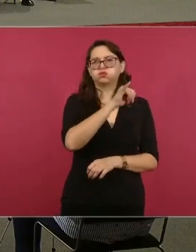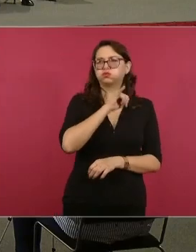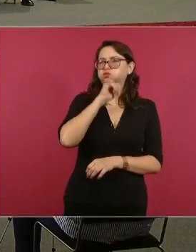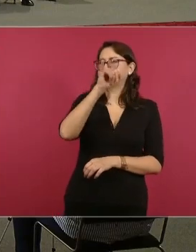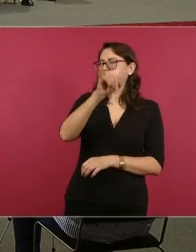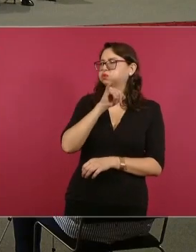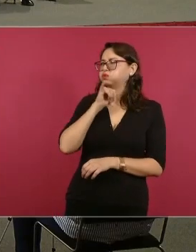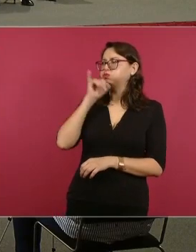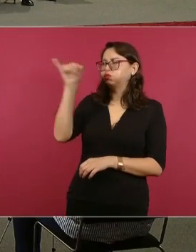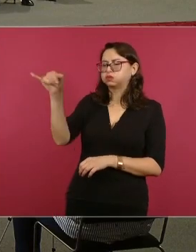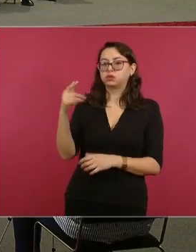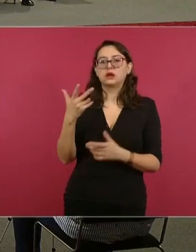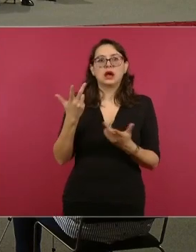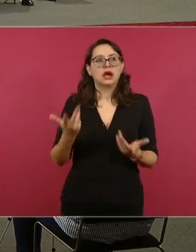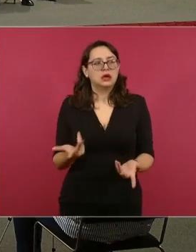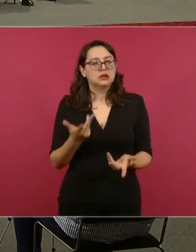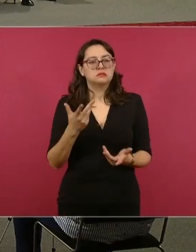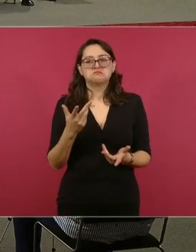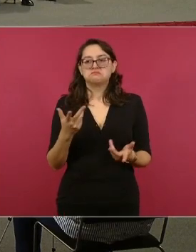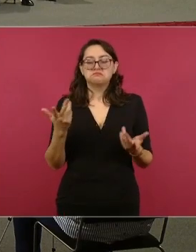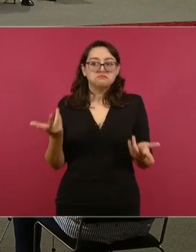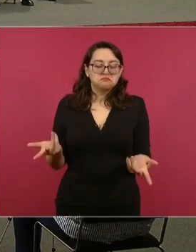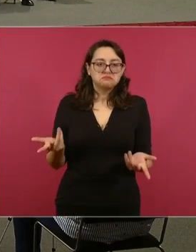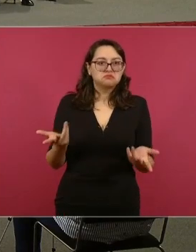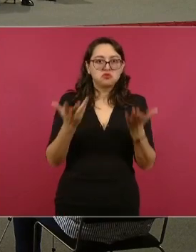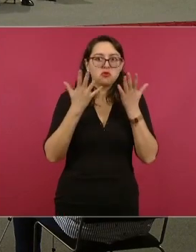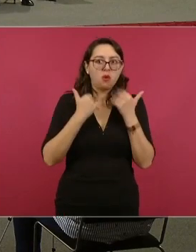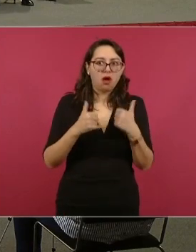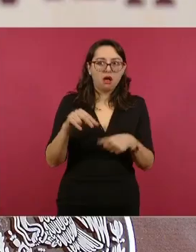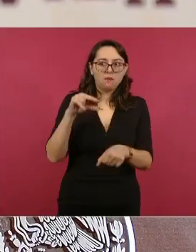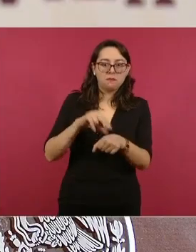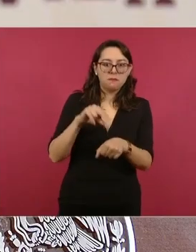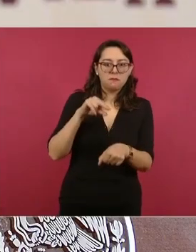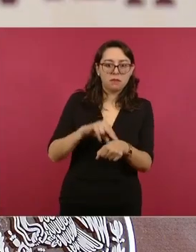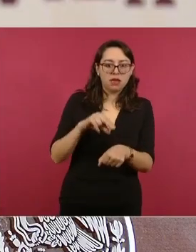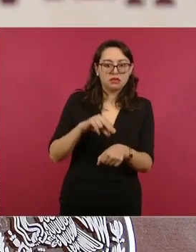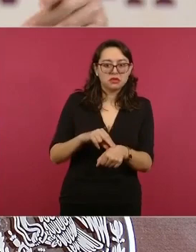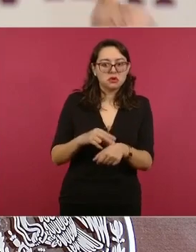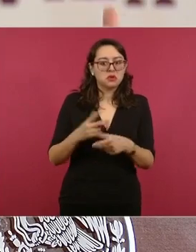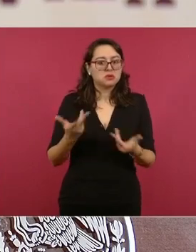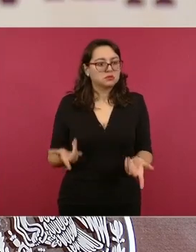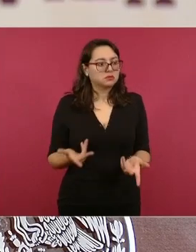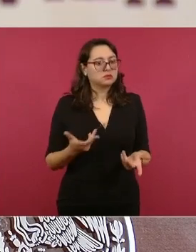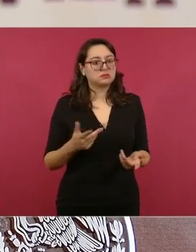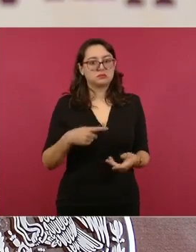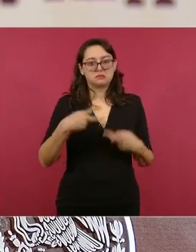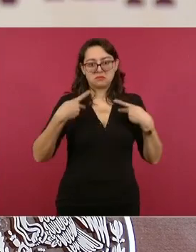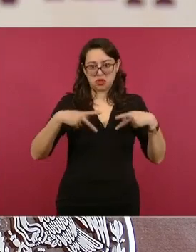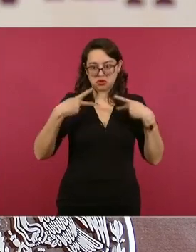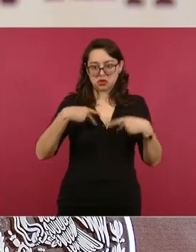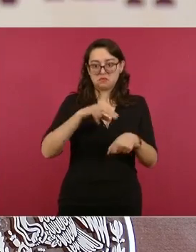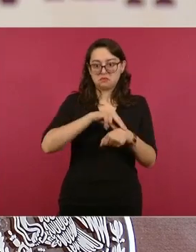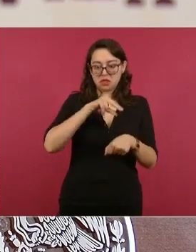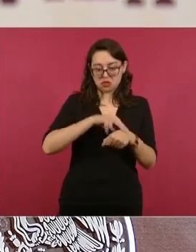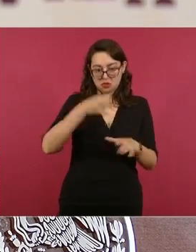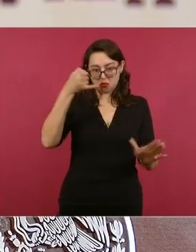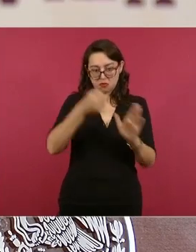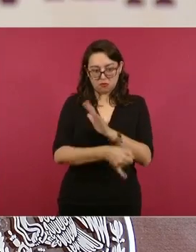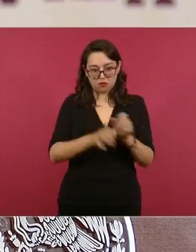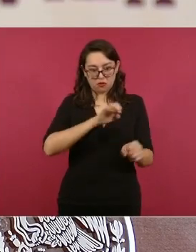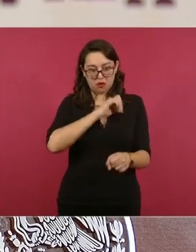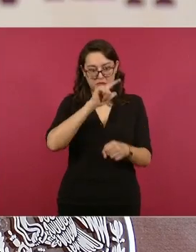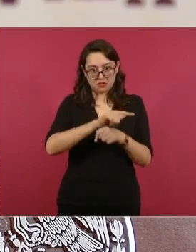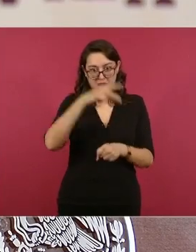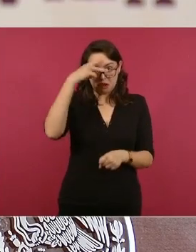años baja cobertura o vacancias porque no ha habido forma de tener médicos especialistas